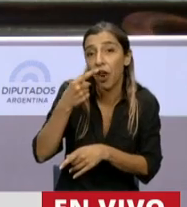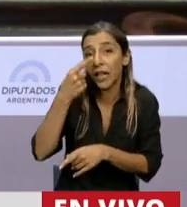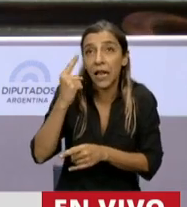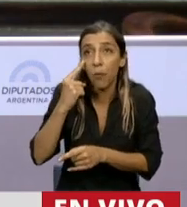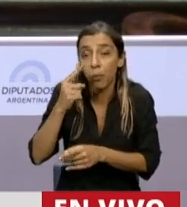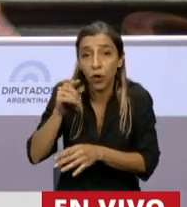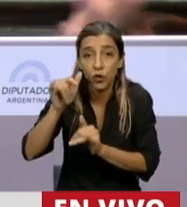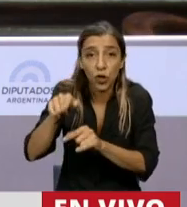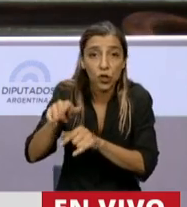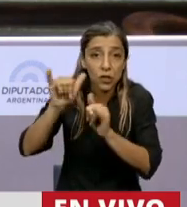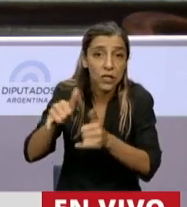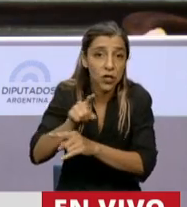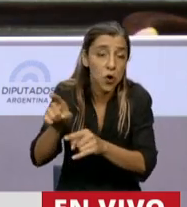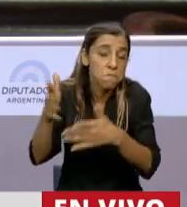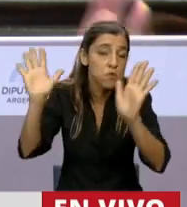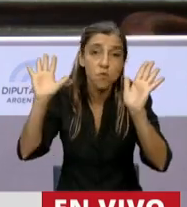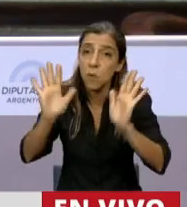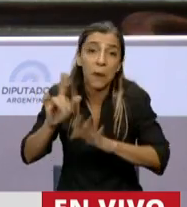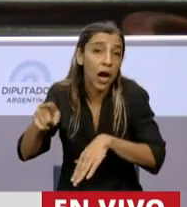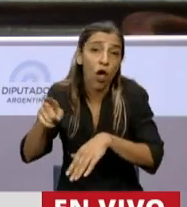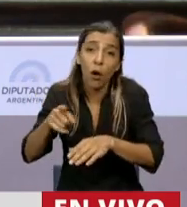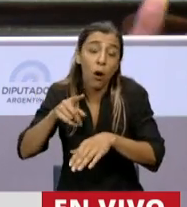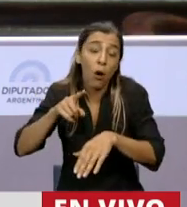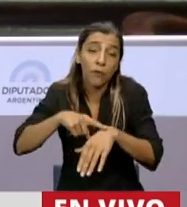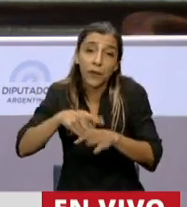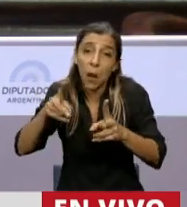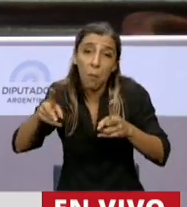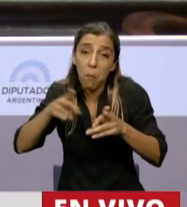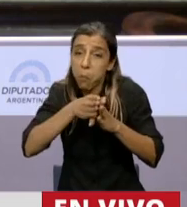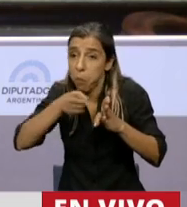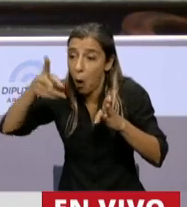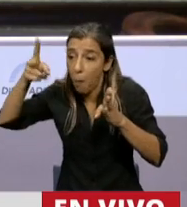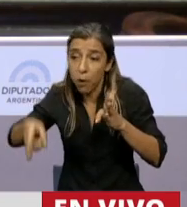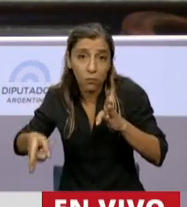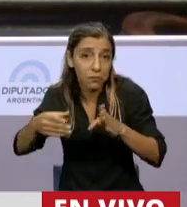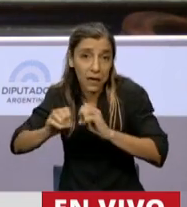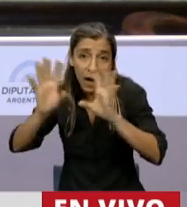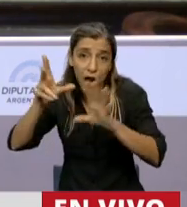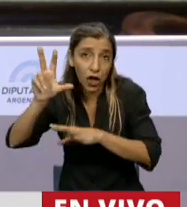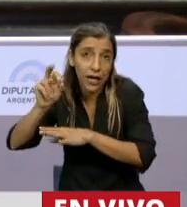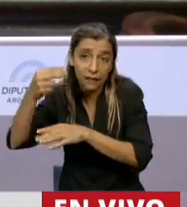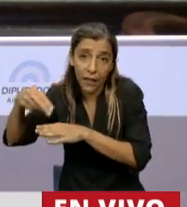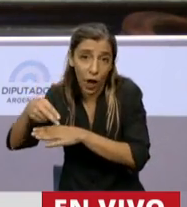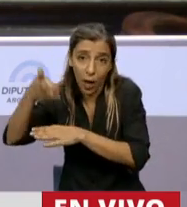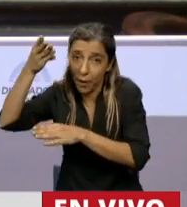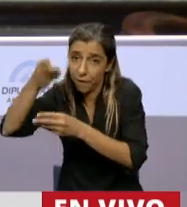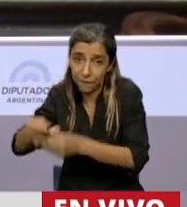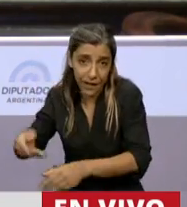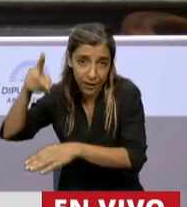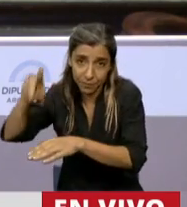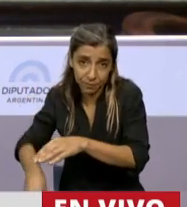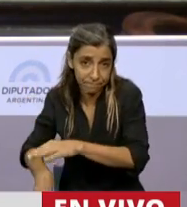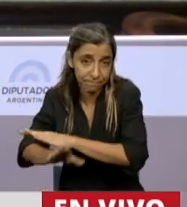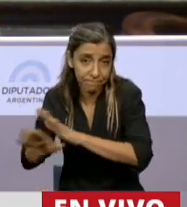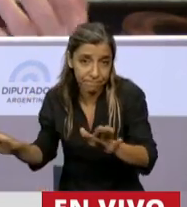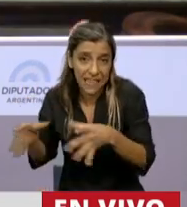plazo era claro. 30 de noviembre se terminan las sesiones ordinarias. Si se pudiera